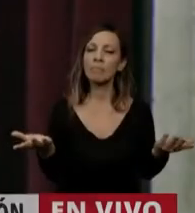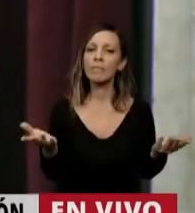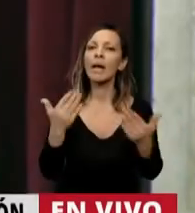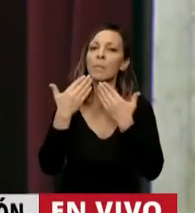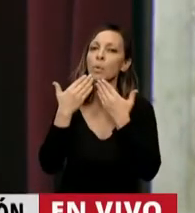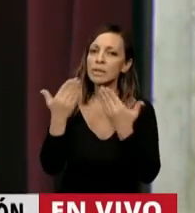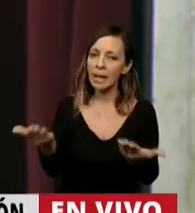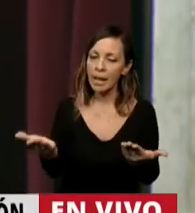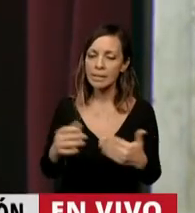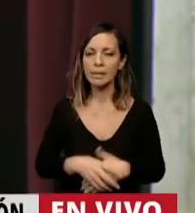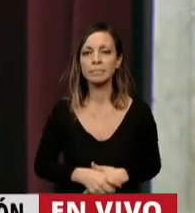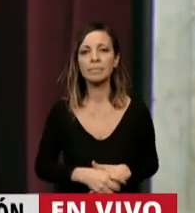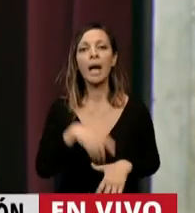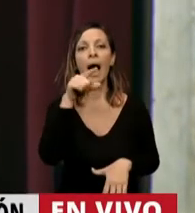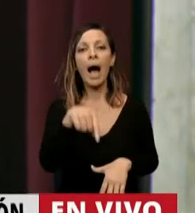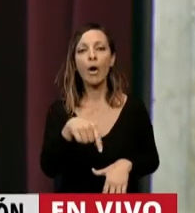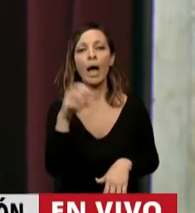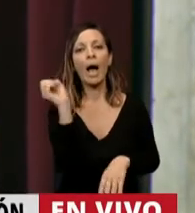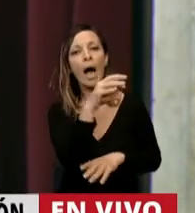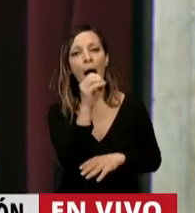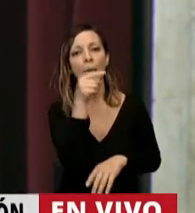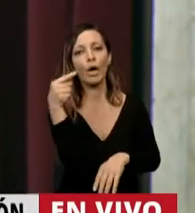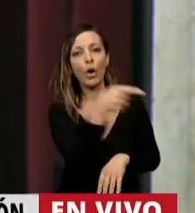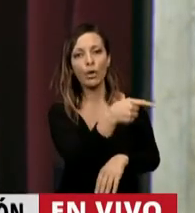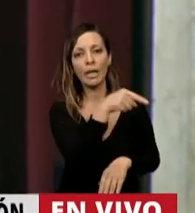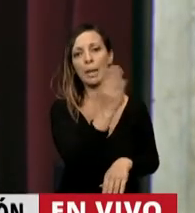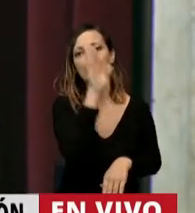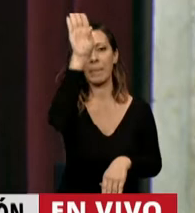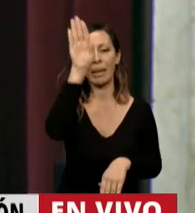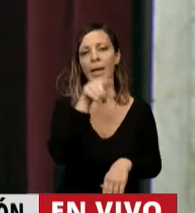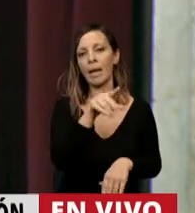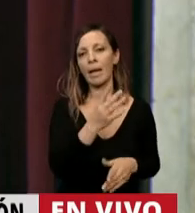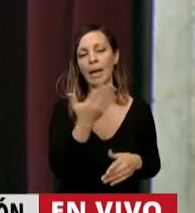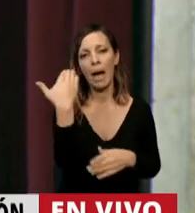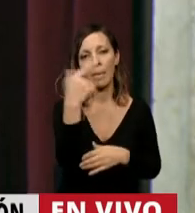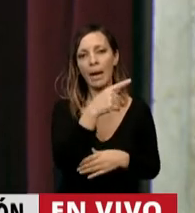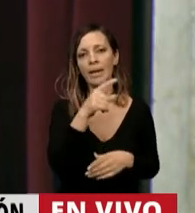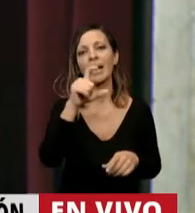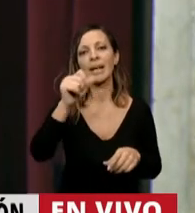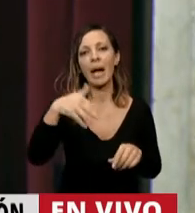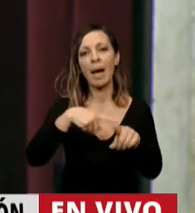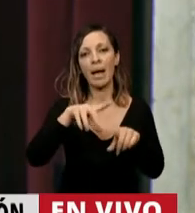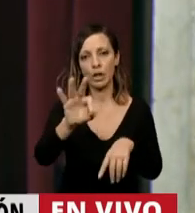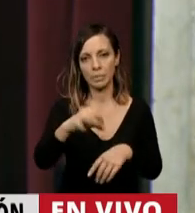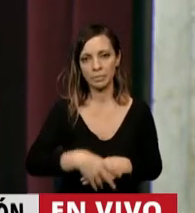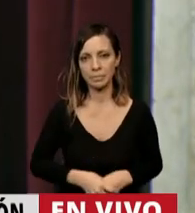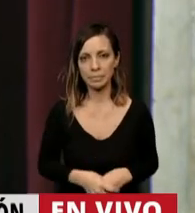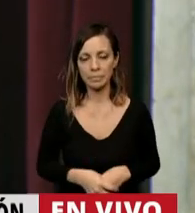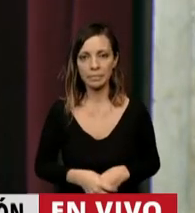Por haber sido aludida, ha pedido la palabra la diputada Graciela Camaño.